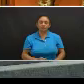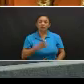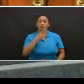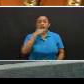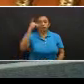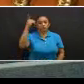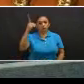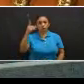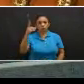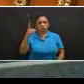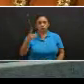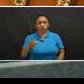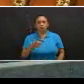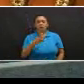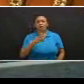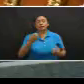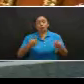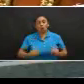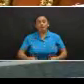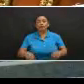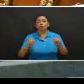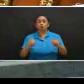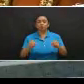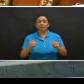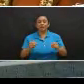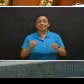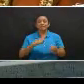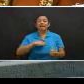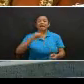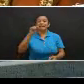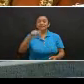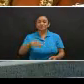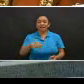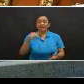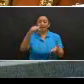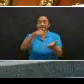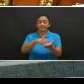Dios de oportunidades está en medio de nosotros.